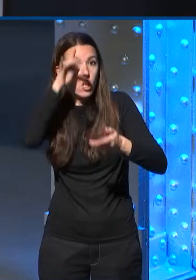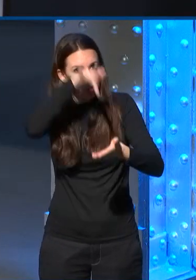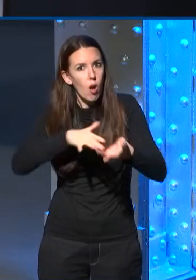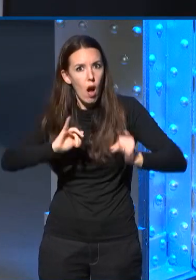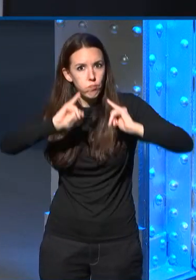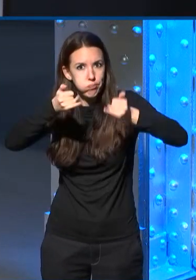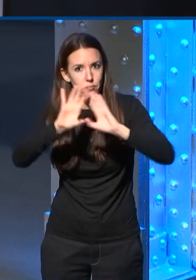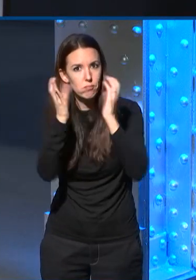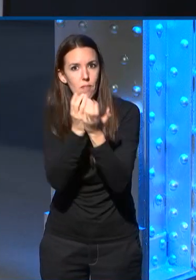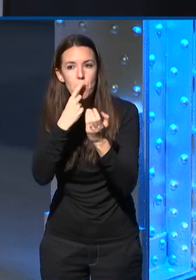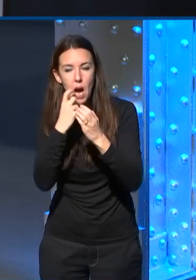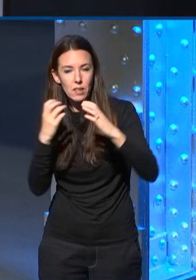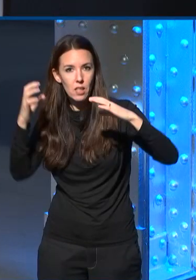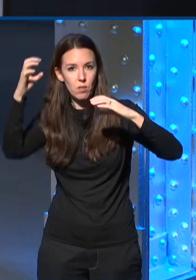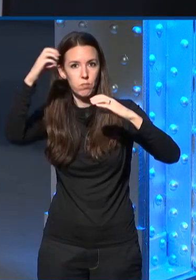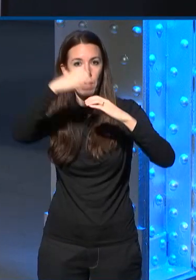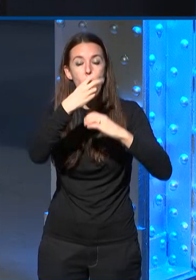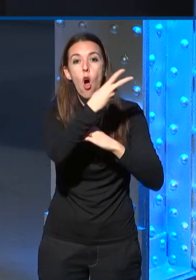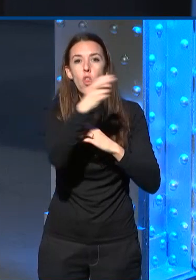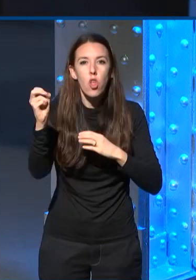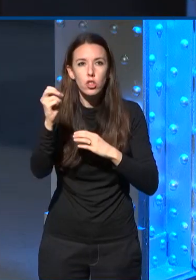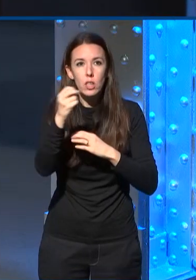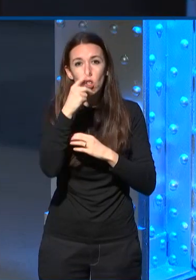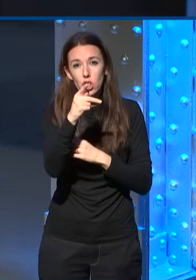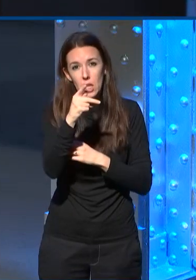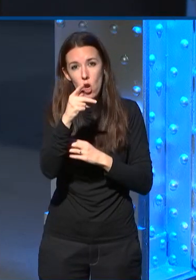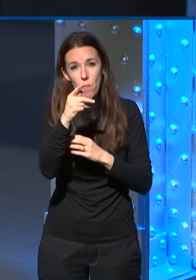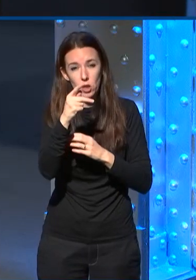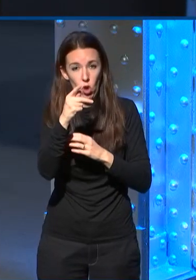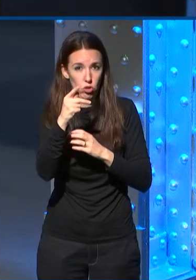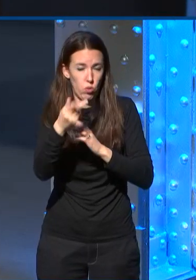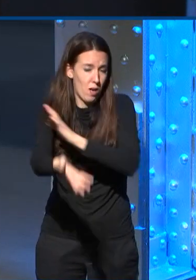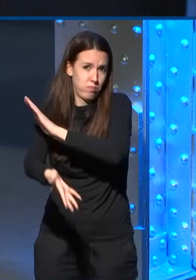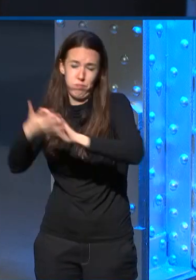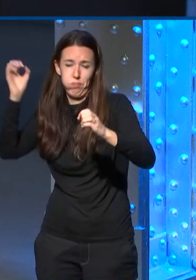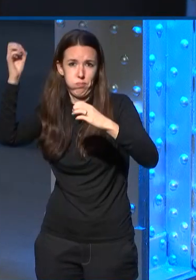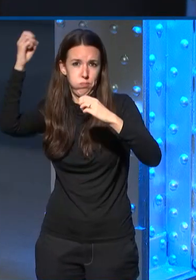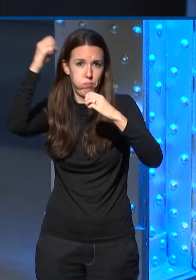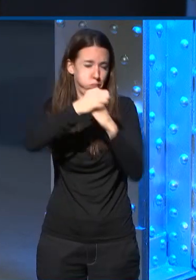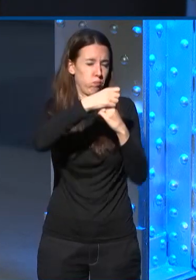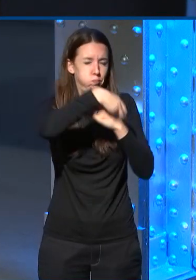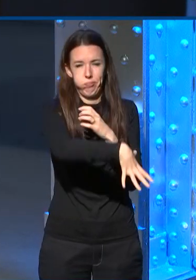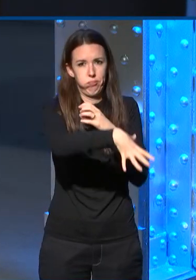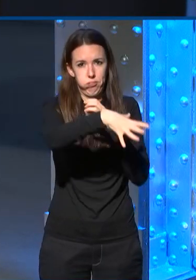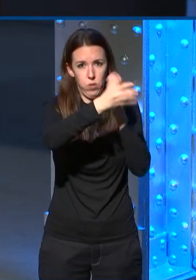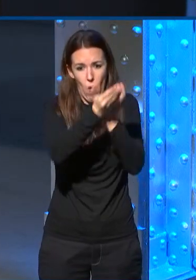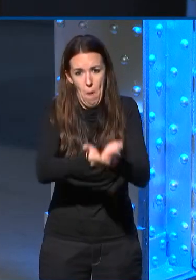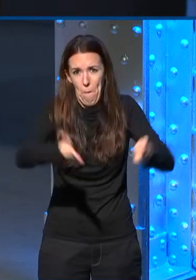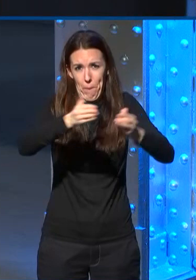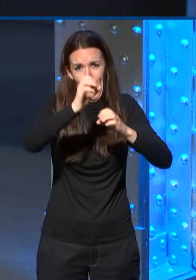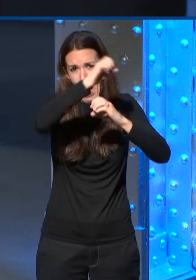la superficie, pero a unos 200 km/h más de lo esperado y bueno, se pegó una buena castaña, dejó un cráter como Dios